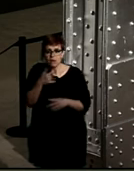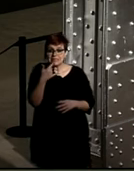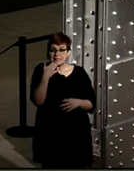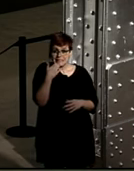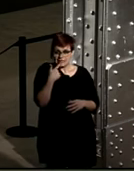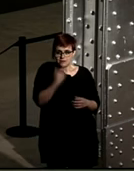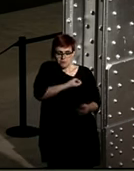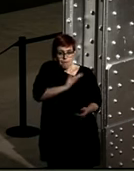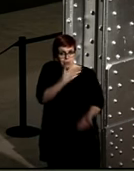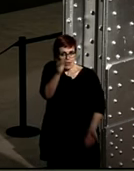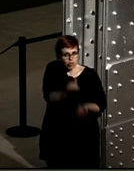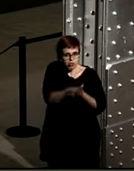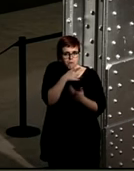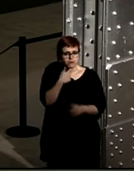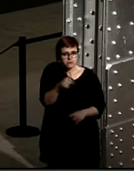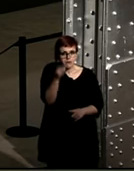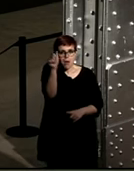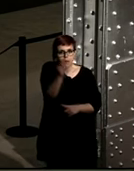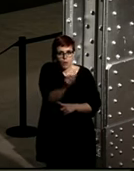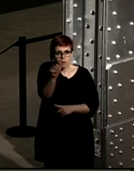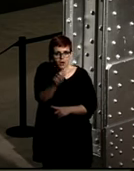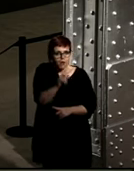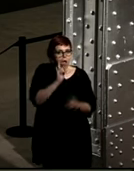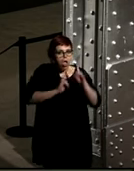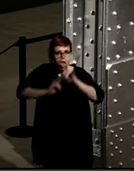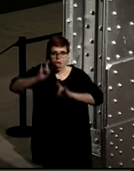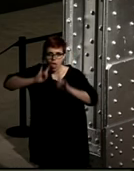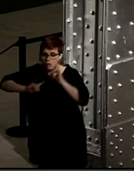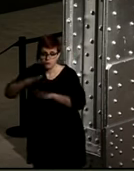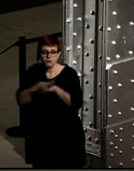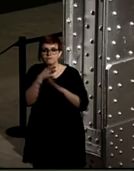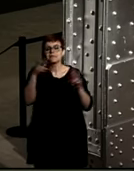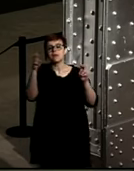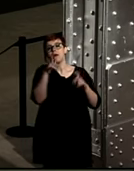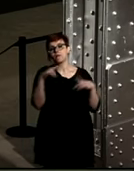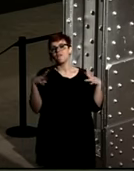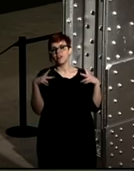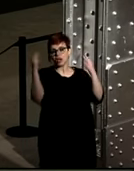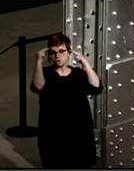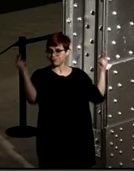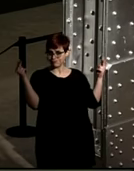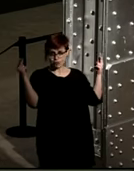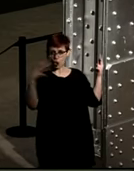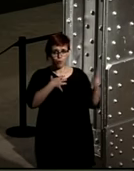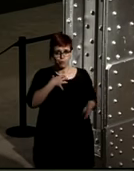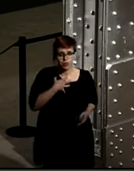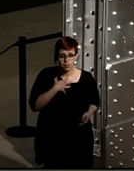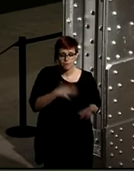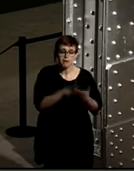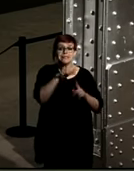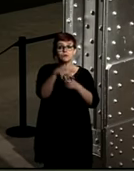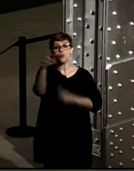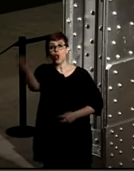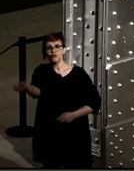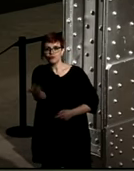película. No se puede dejar de ser cineasta, ¿no? Entonces, lo que sí hay otros casos en que la